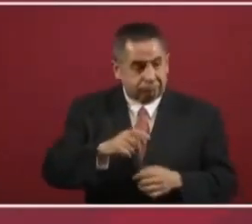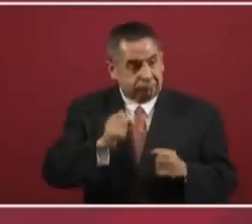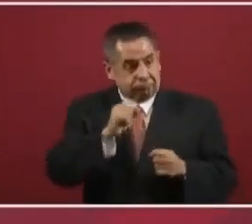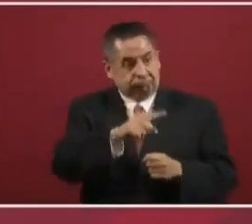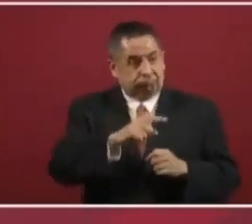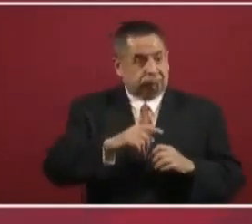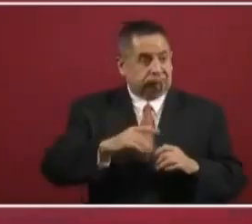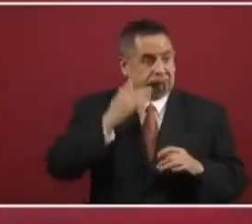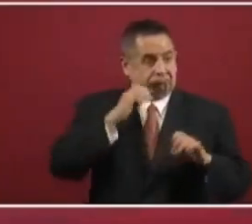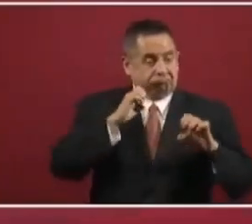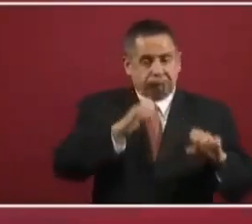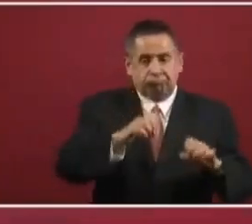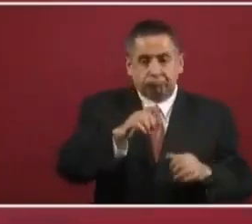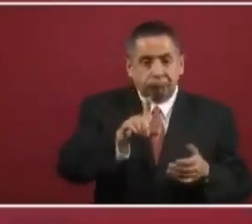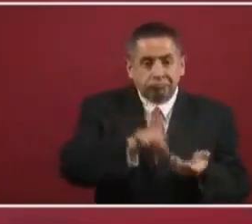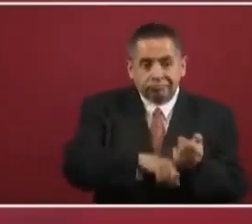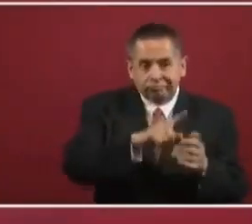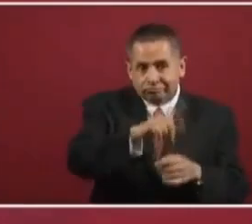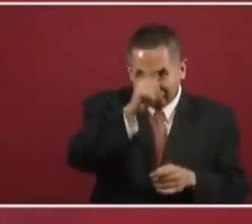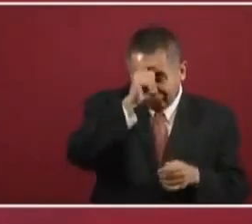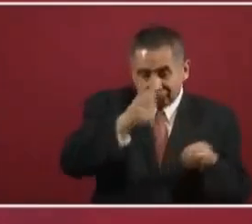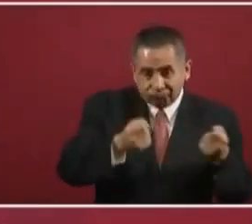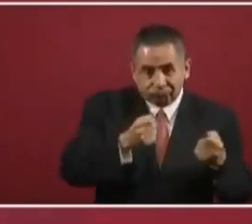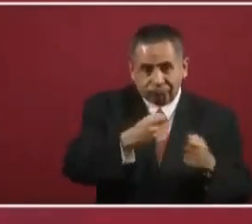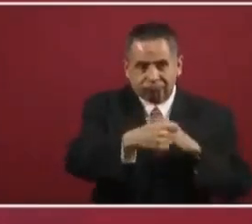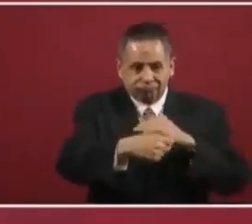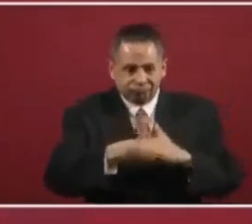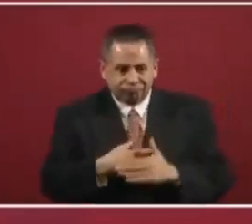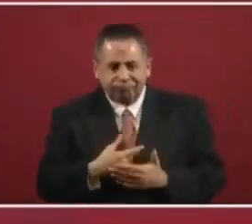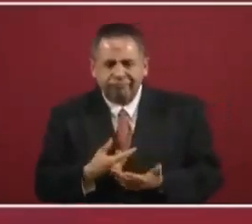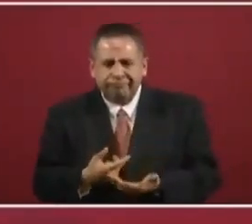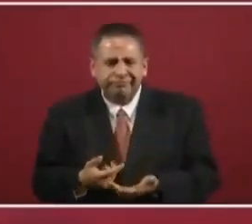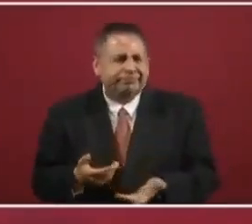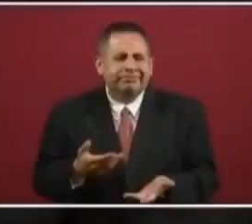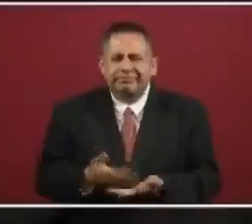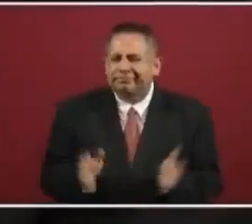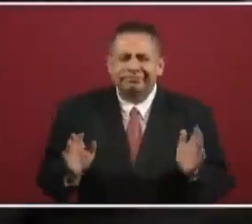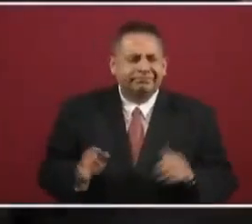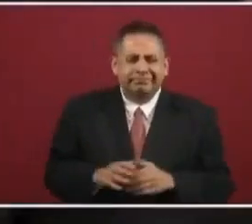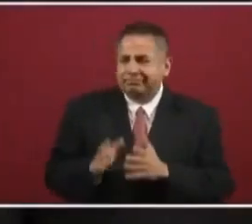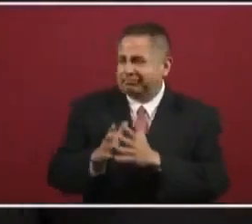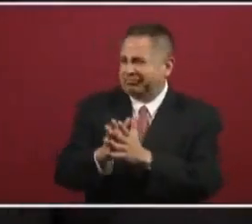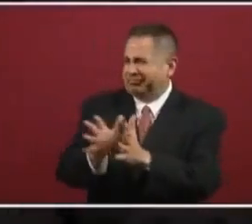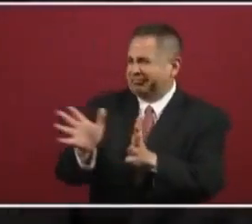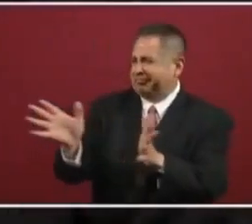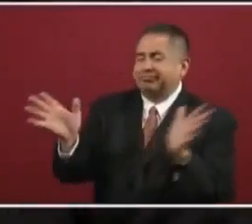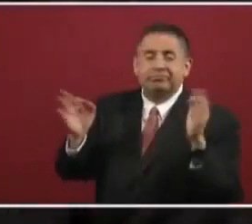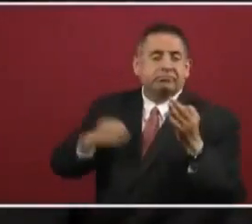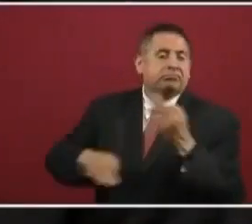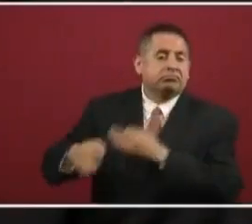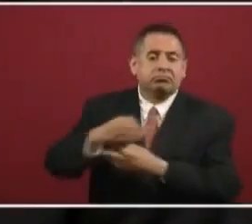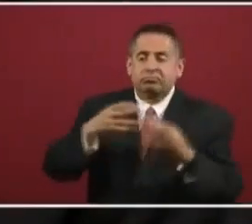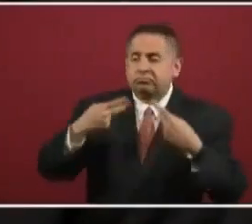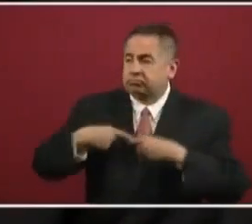machuchones los chóferes ahora es de toda la